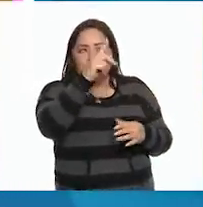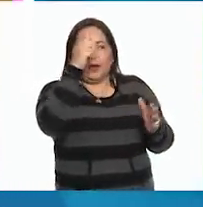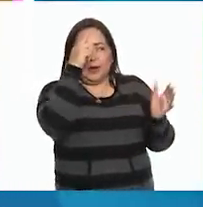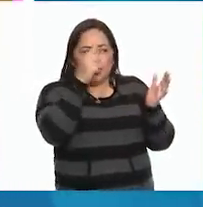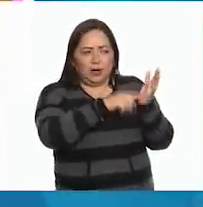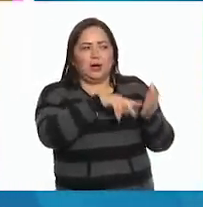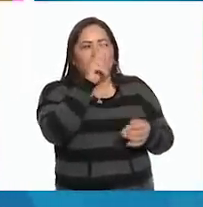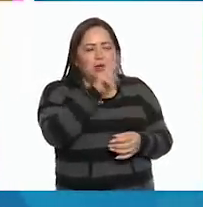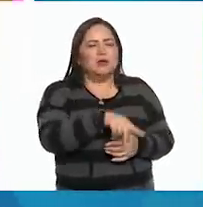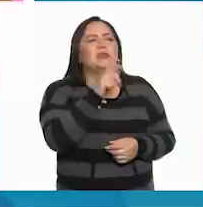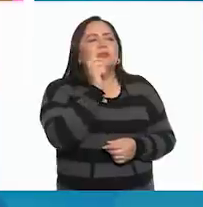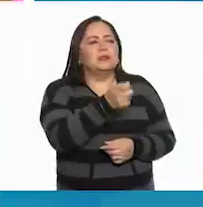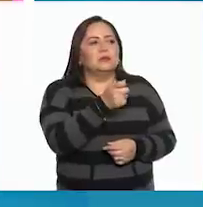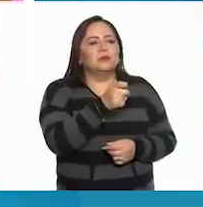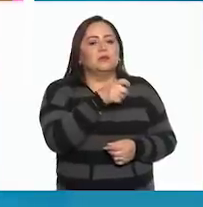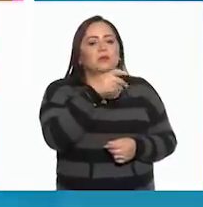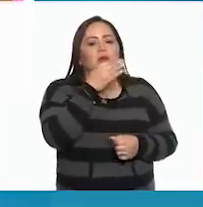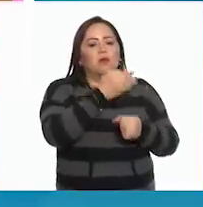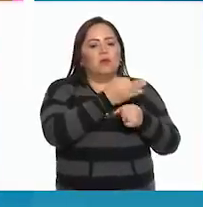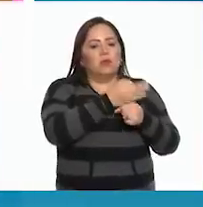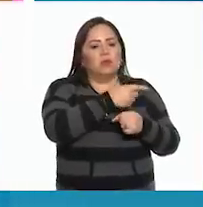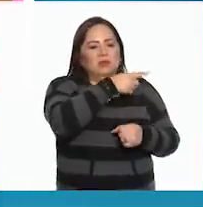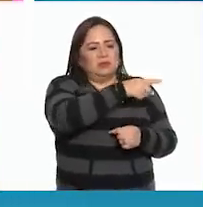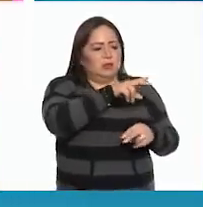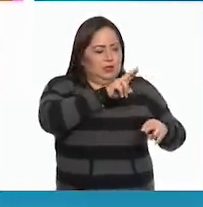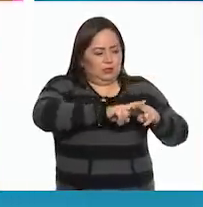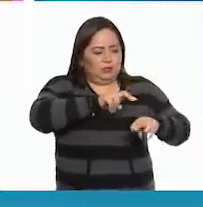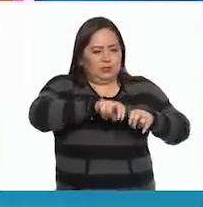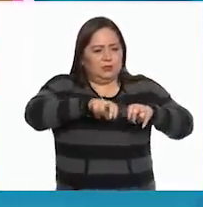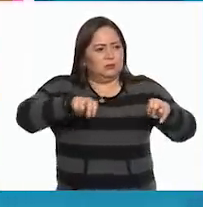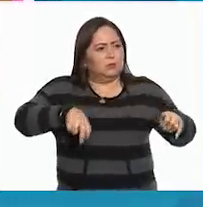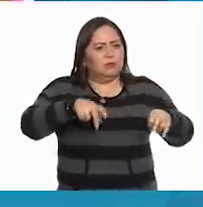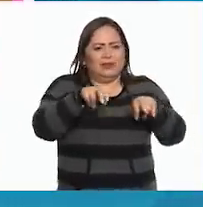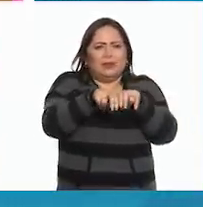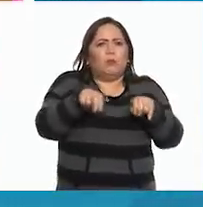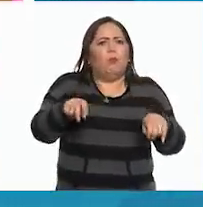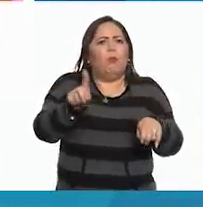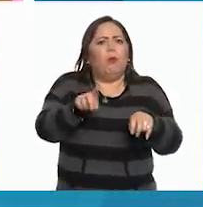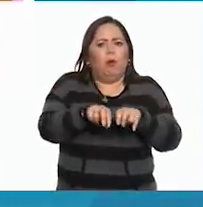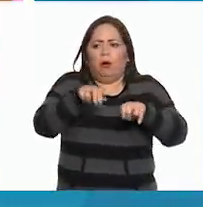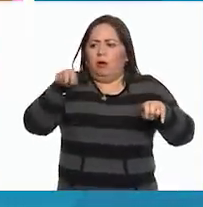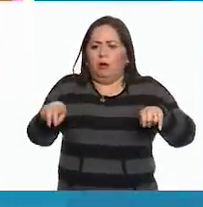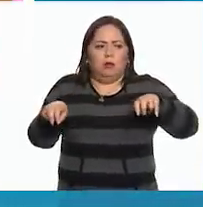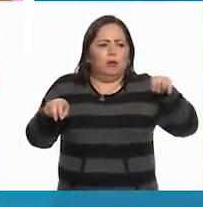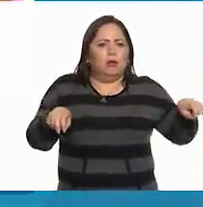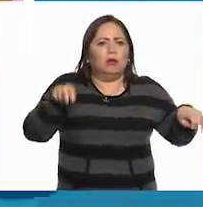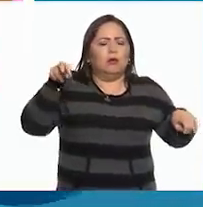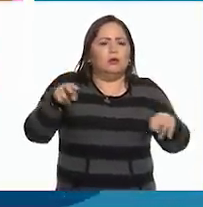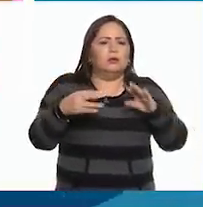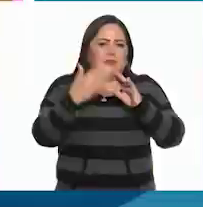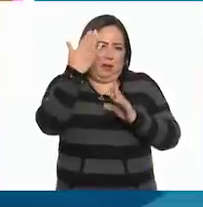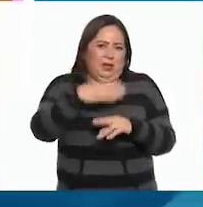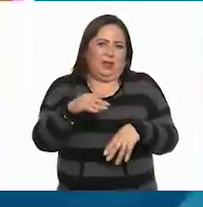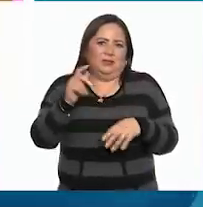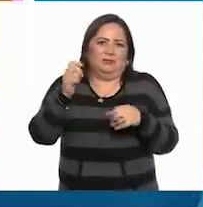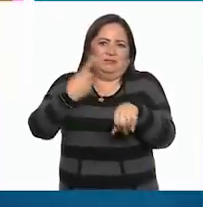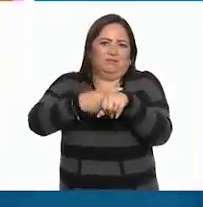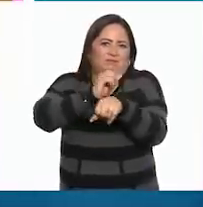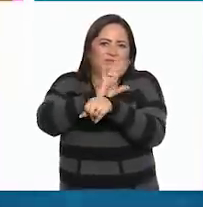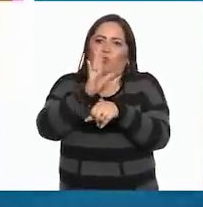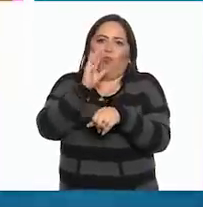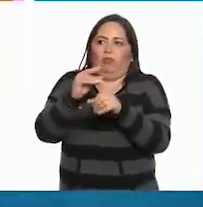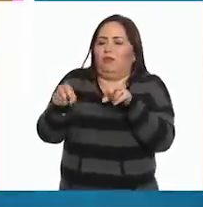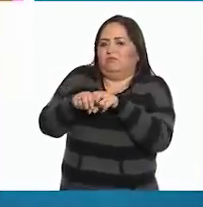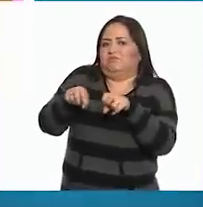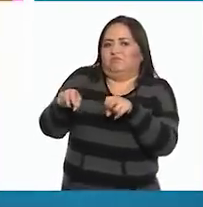que tuvo mucho que ver que nos hayan vendido los asientos tan separados, con eso de la sana distancia. No pudimos estar